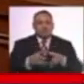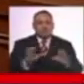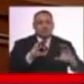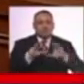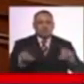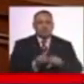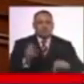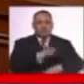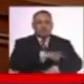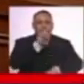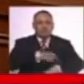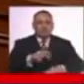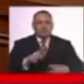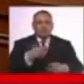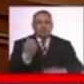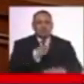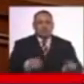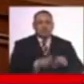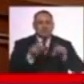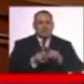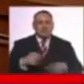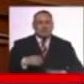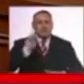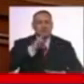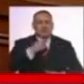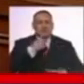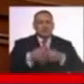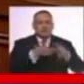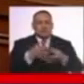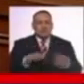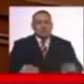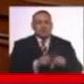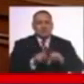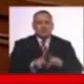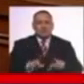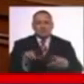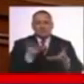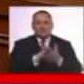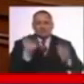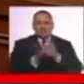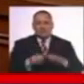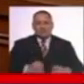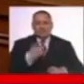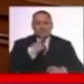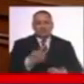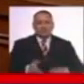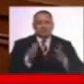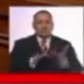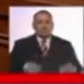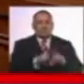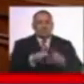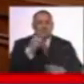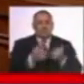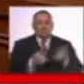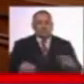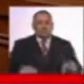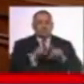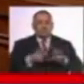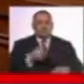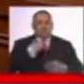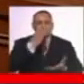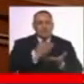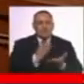a nivel regional y a nivel nacional. Mienten cuando dicen también que estos fallecidos finalmente son